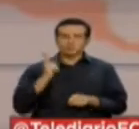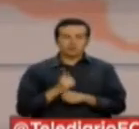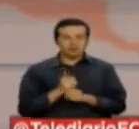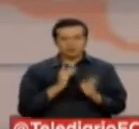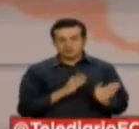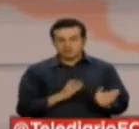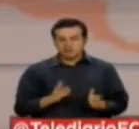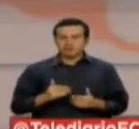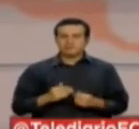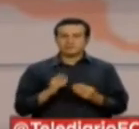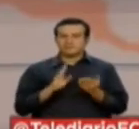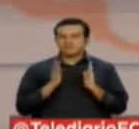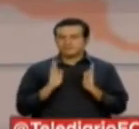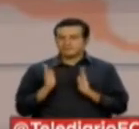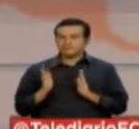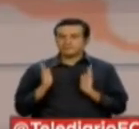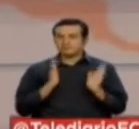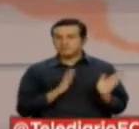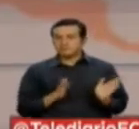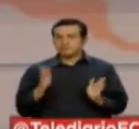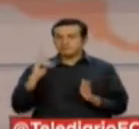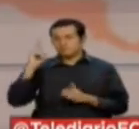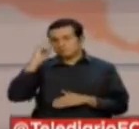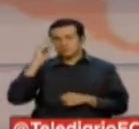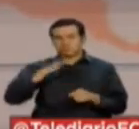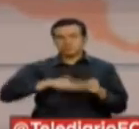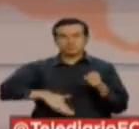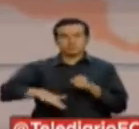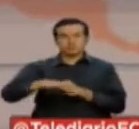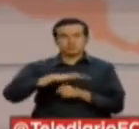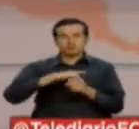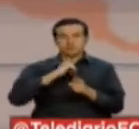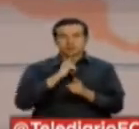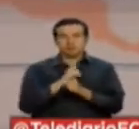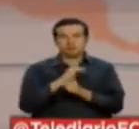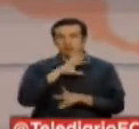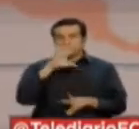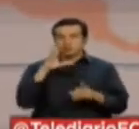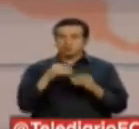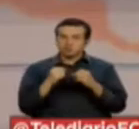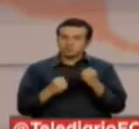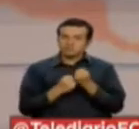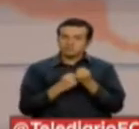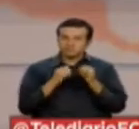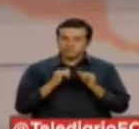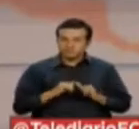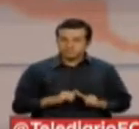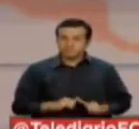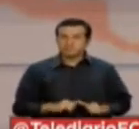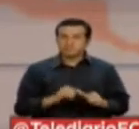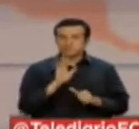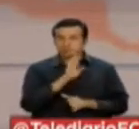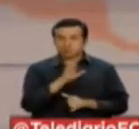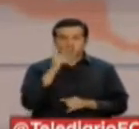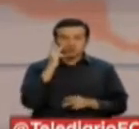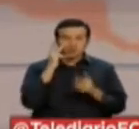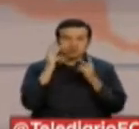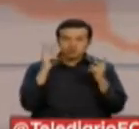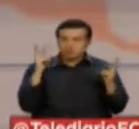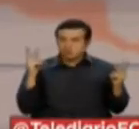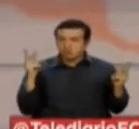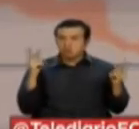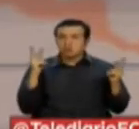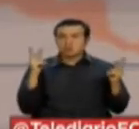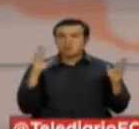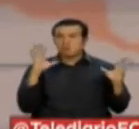este marco de reestructuración y optimización del Estado, está haciendo todos los sacrificios necesarios para identificar